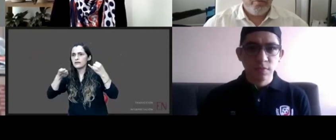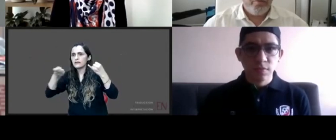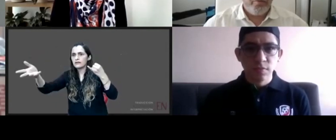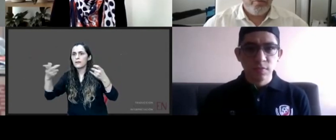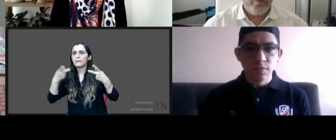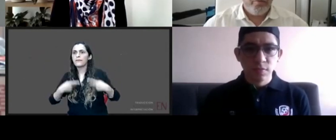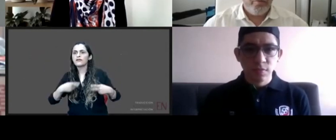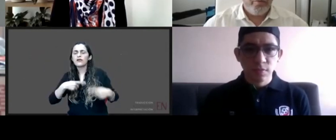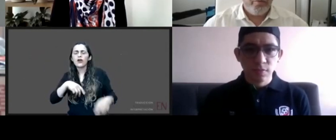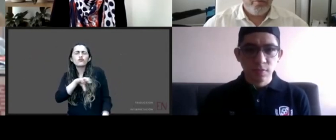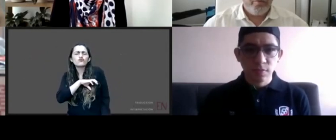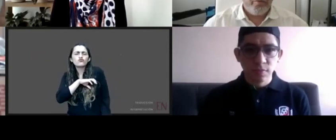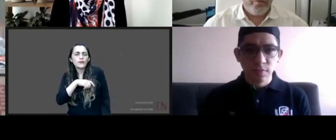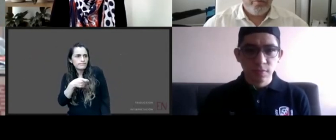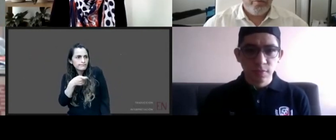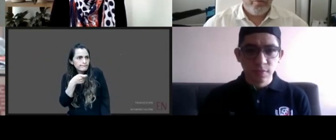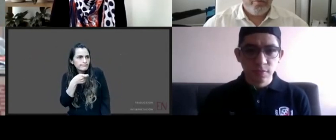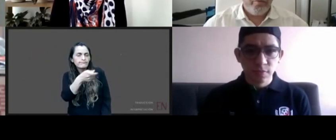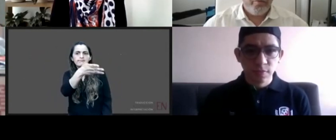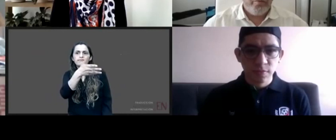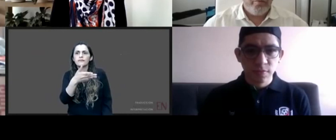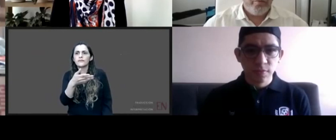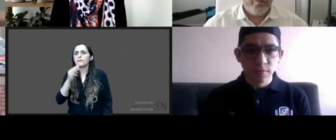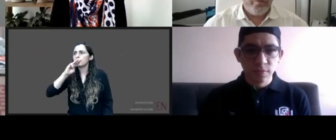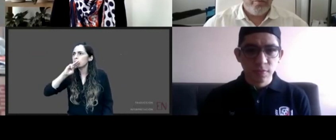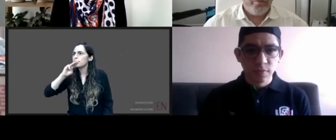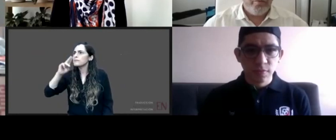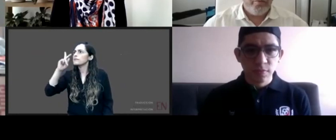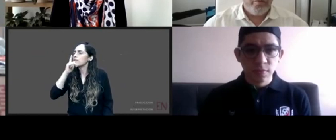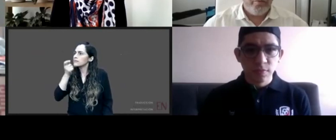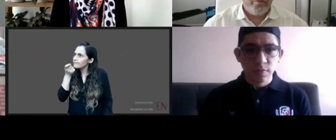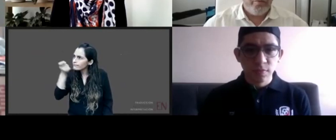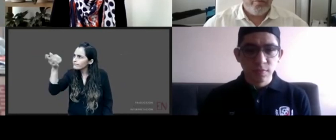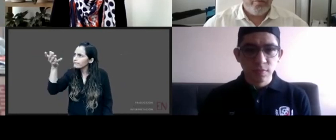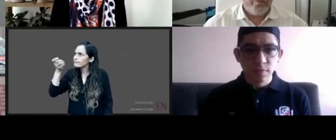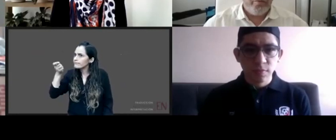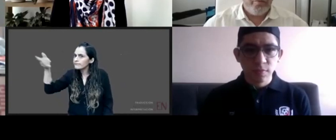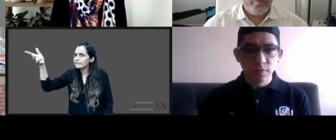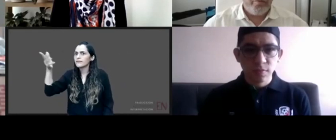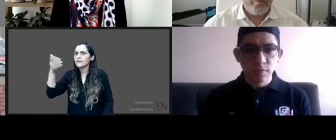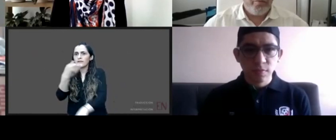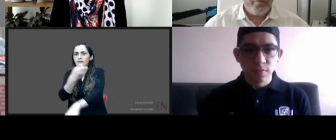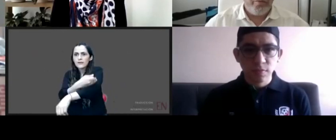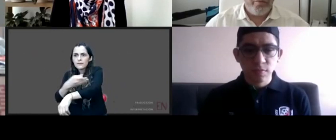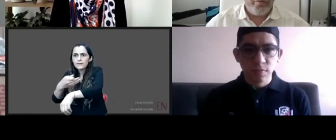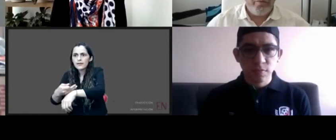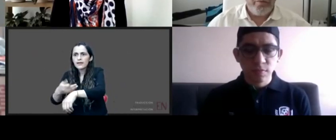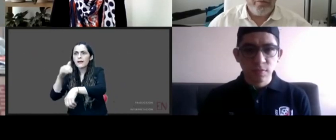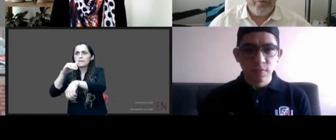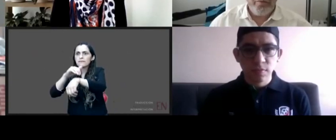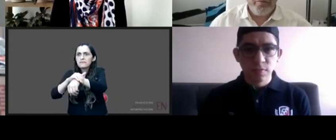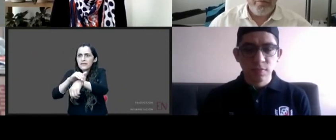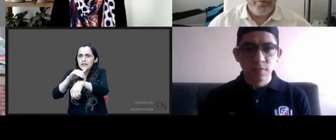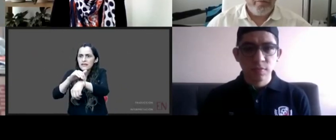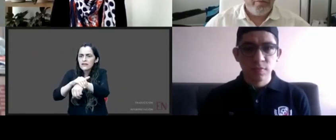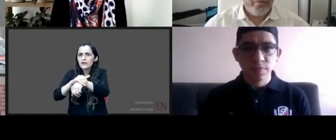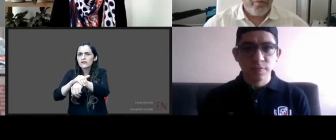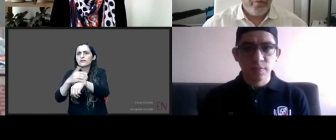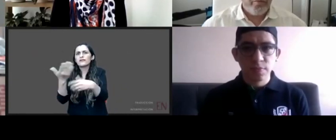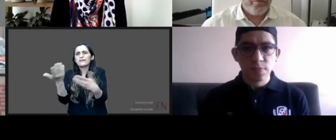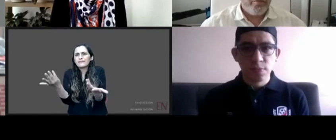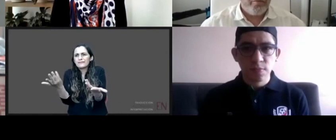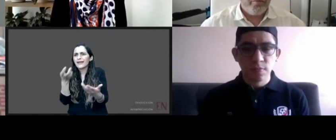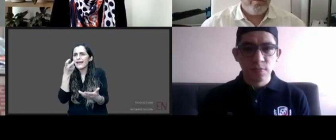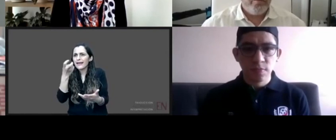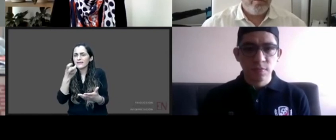querida, a las madres, padres, a la familia, a los amigos, a las amigas. tiene que ver con